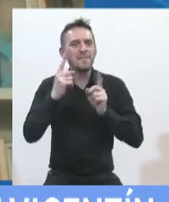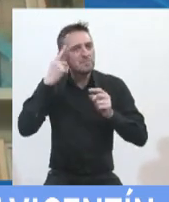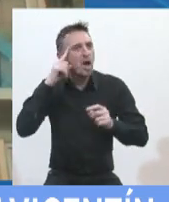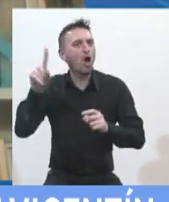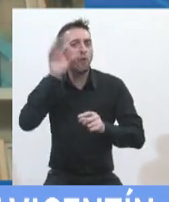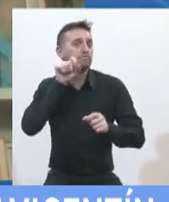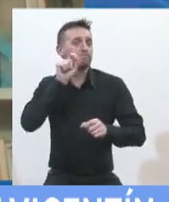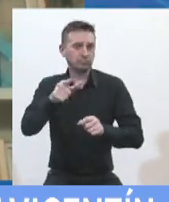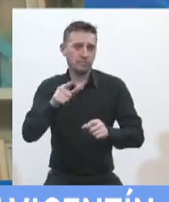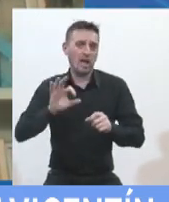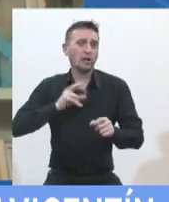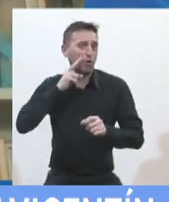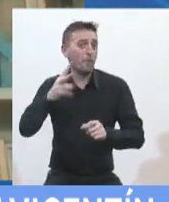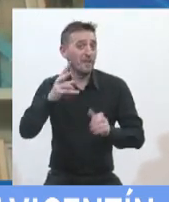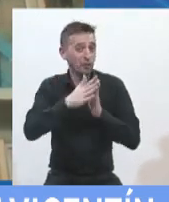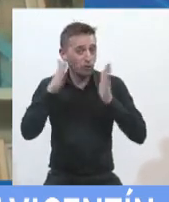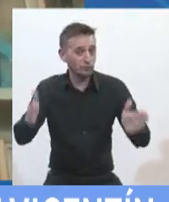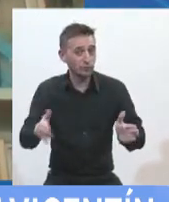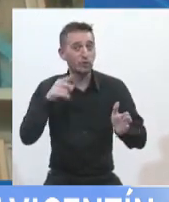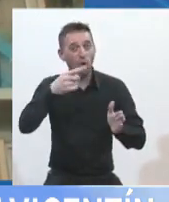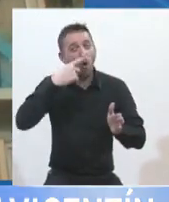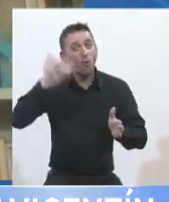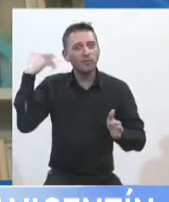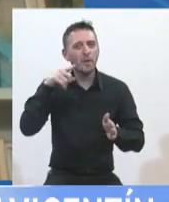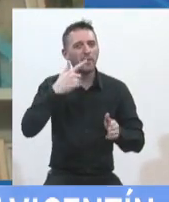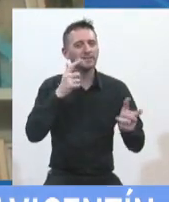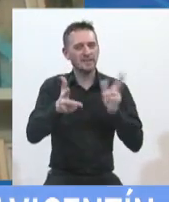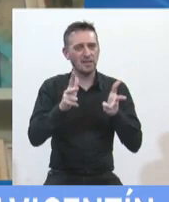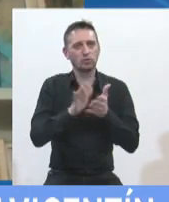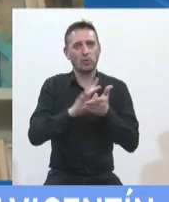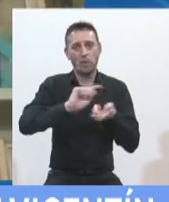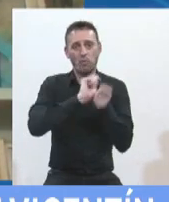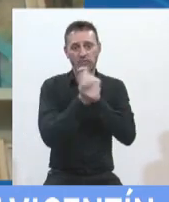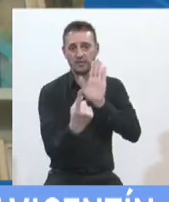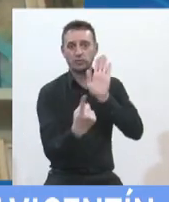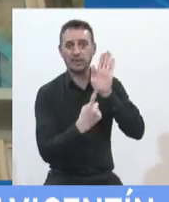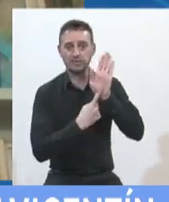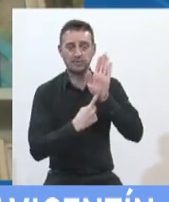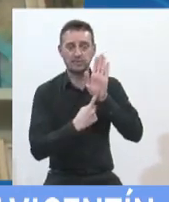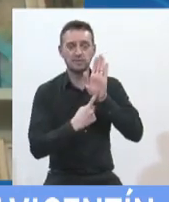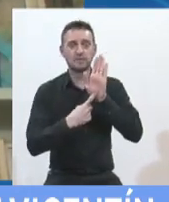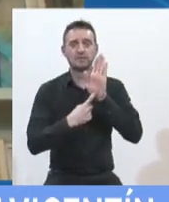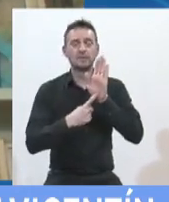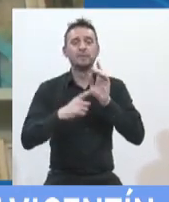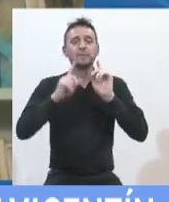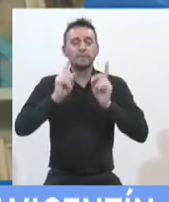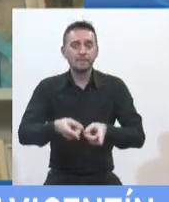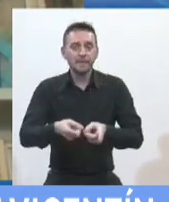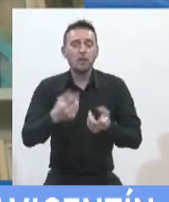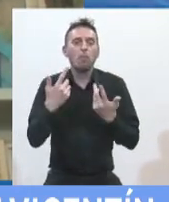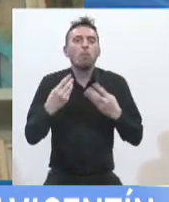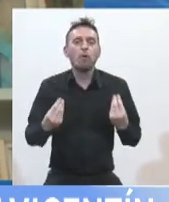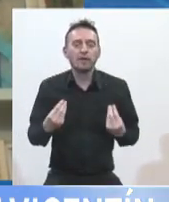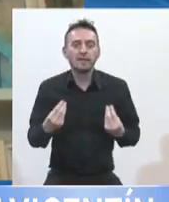y dichos en el debate de 2002 en la última oportunidad en que se modificó este reglamento y eso es sencillamente porque no